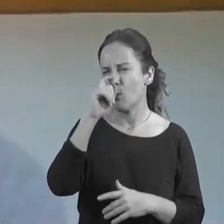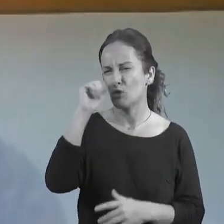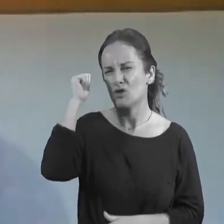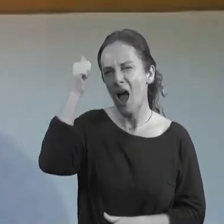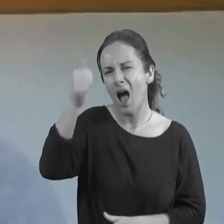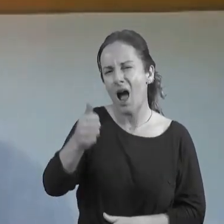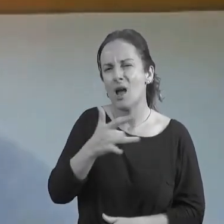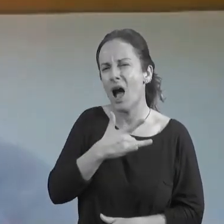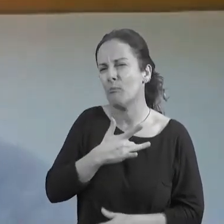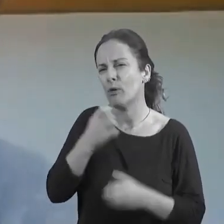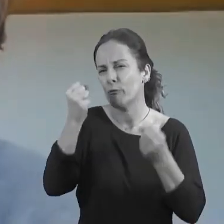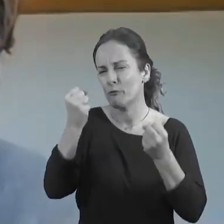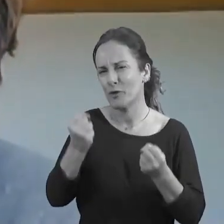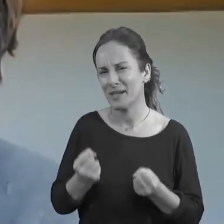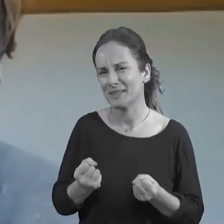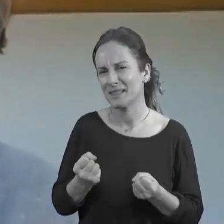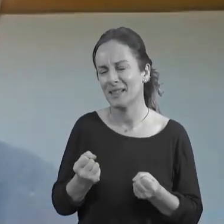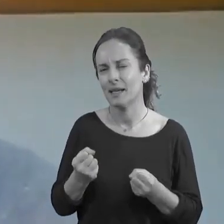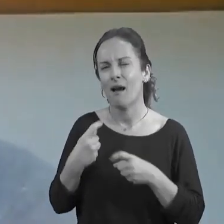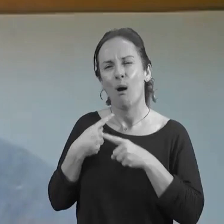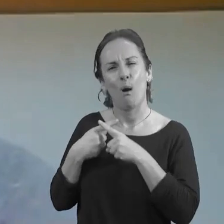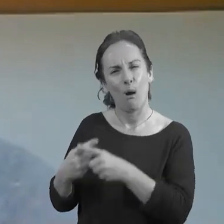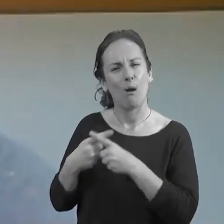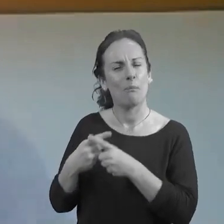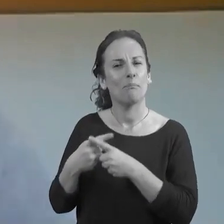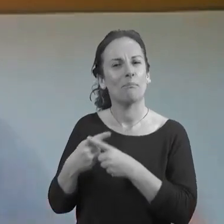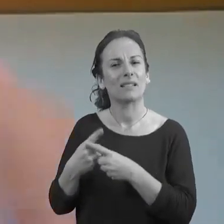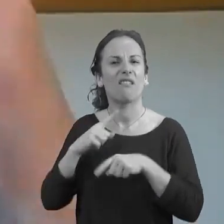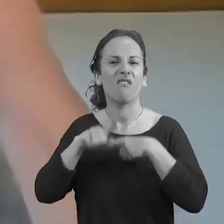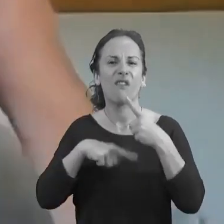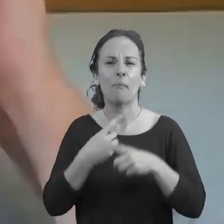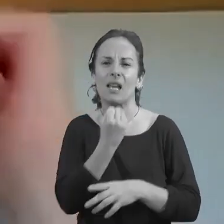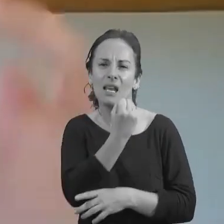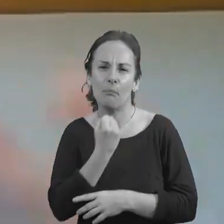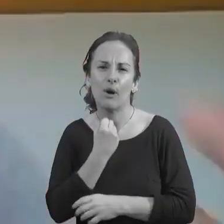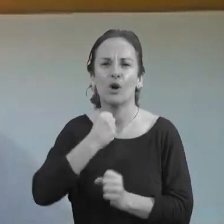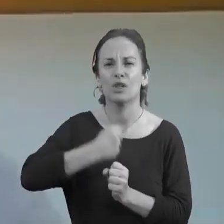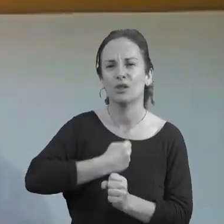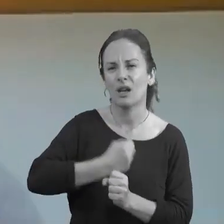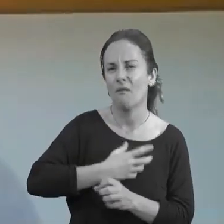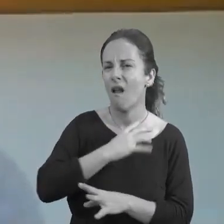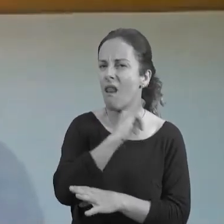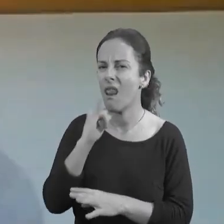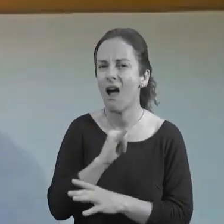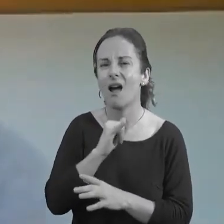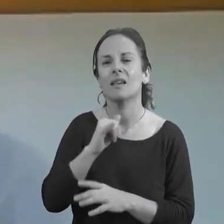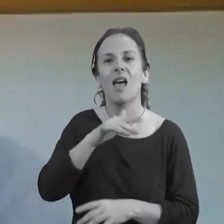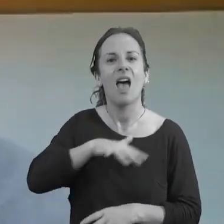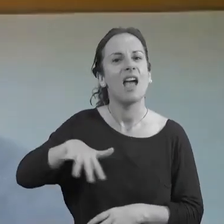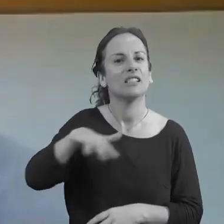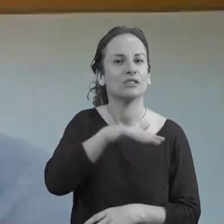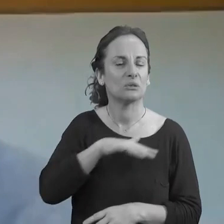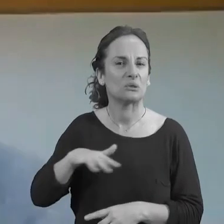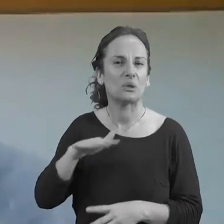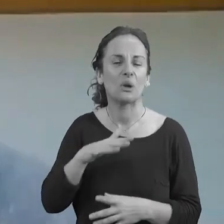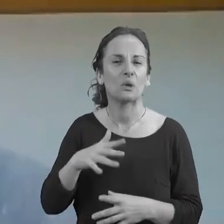con mucho amor, con mucho tema compartido. La familia, el trabajo, el entorno, también es